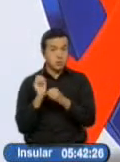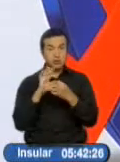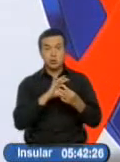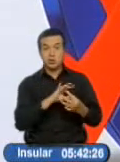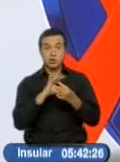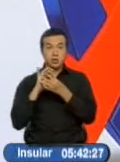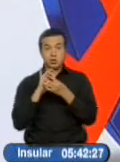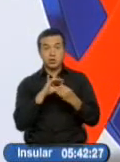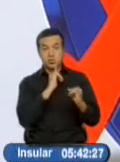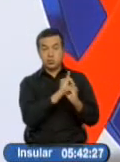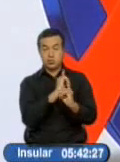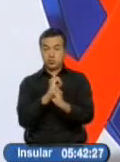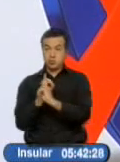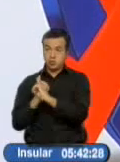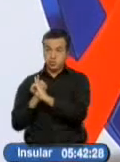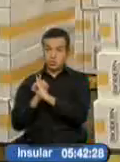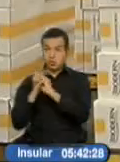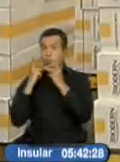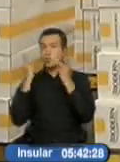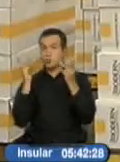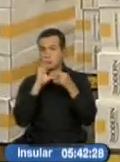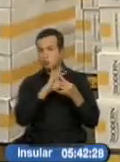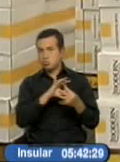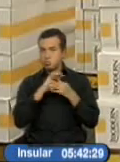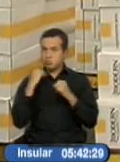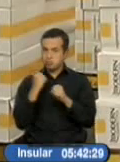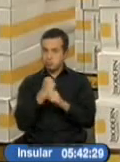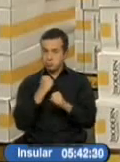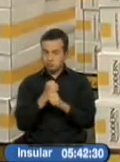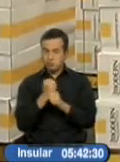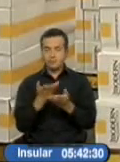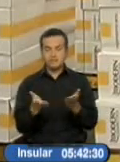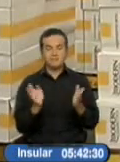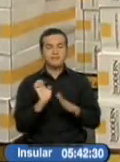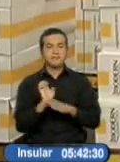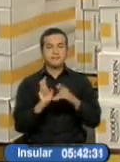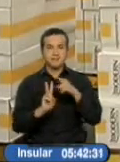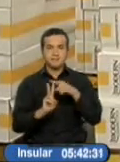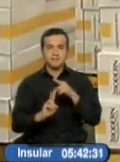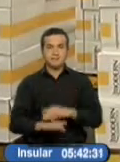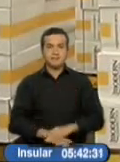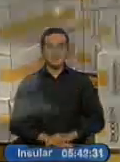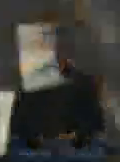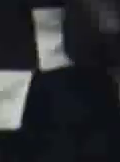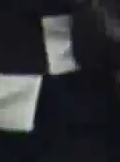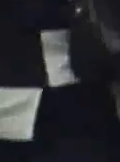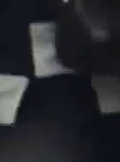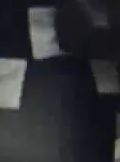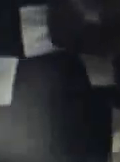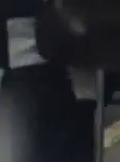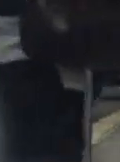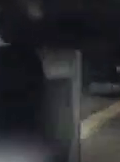conjuntas con otras instituciones públicas. Jocelyn de Mera, Ecuador TV.